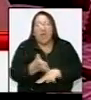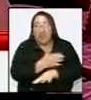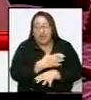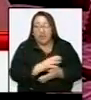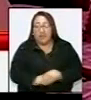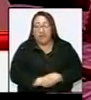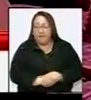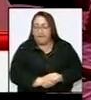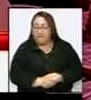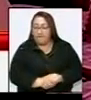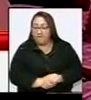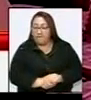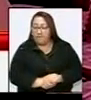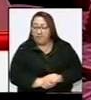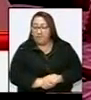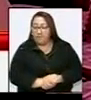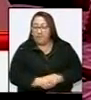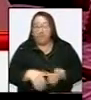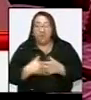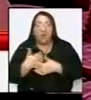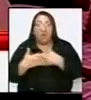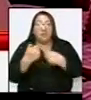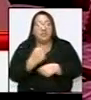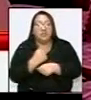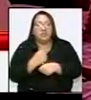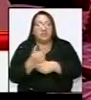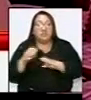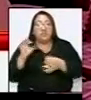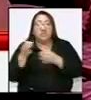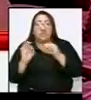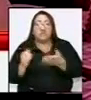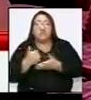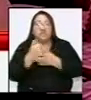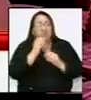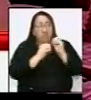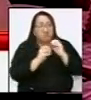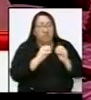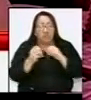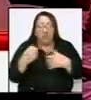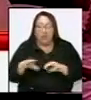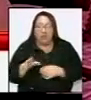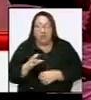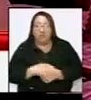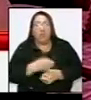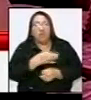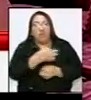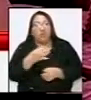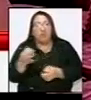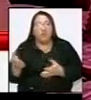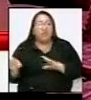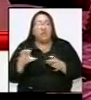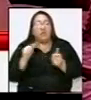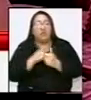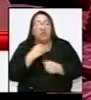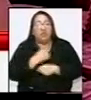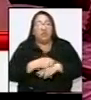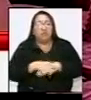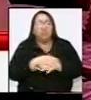costero. Los avances en la ejecución presupuestal asignado a los gobiernos regionales, el plan